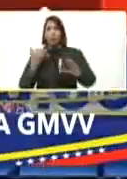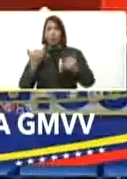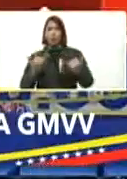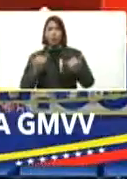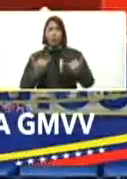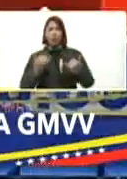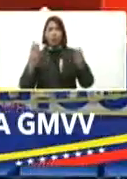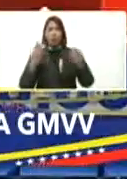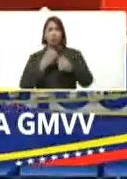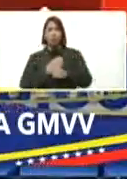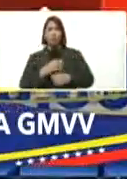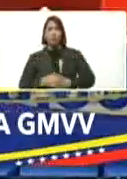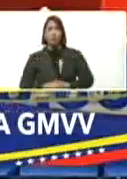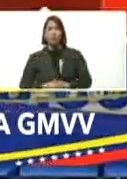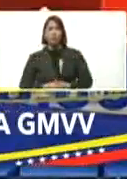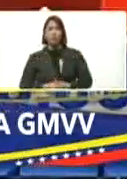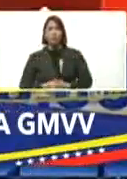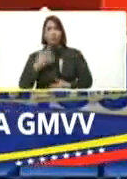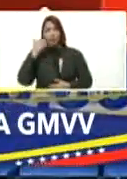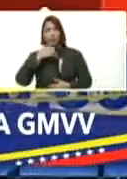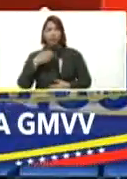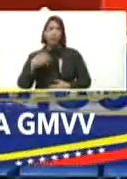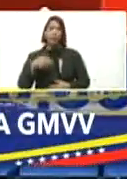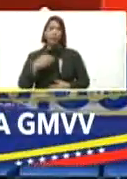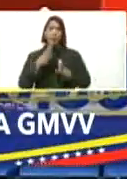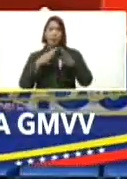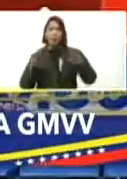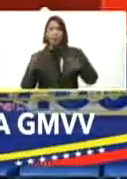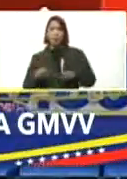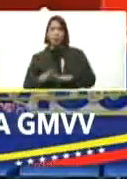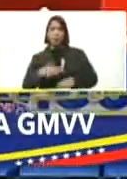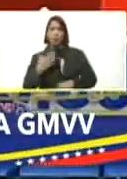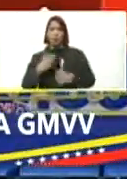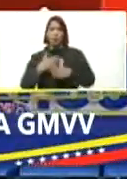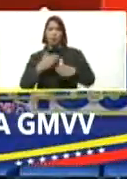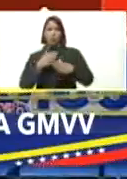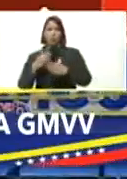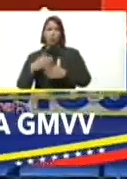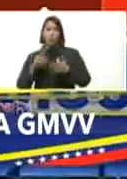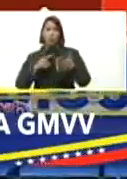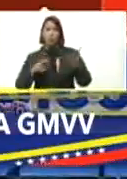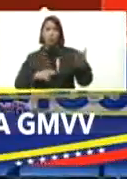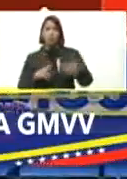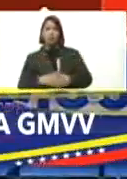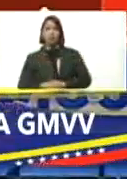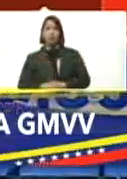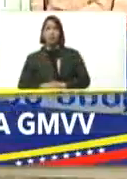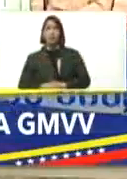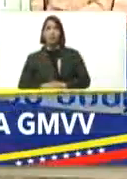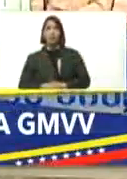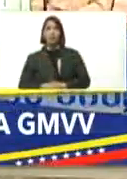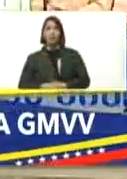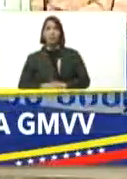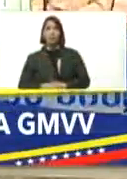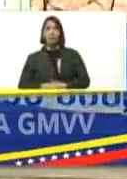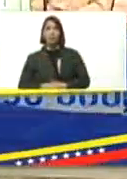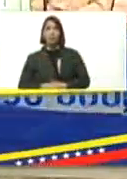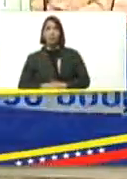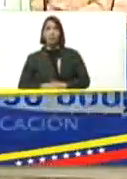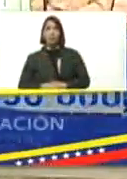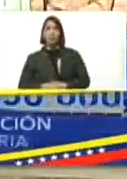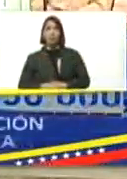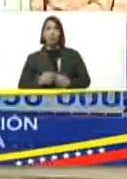estas noches frías de noviembre y diciembre, para poder compartir, leer. Bueno, hay